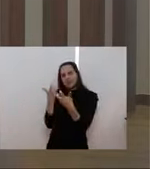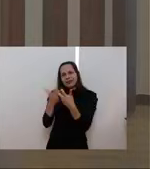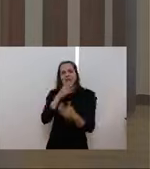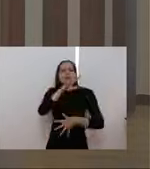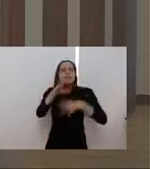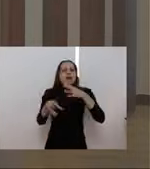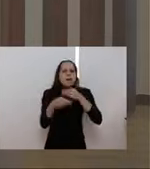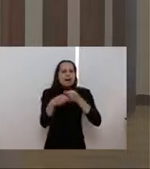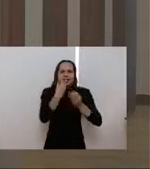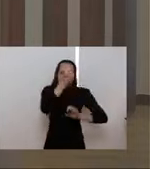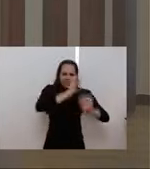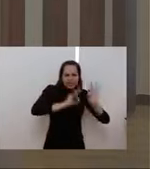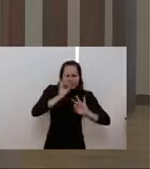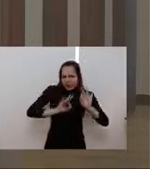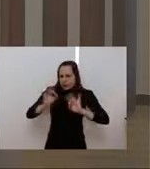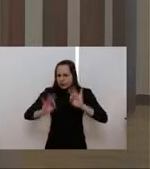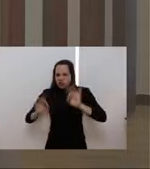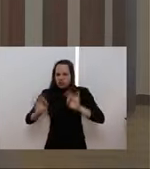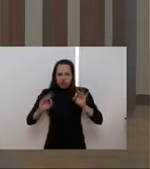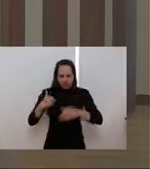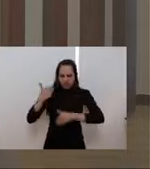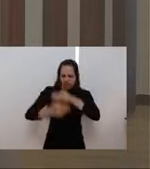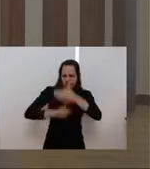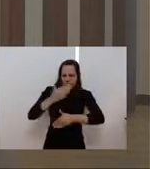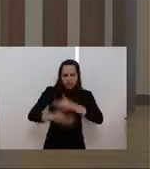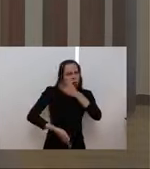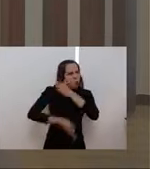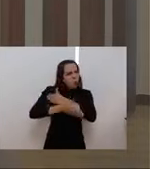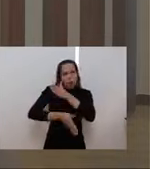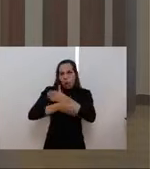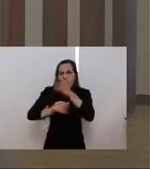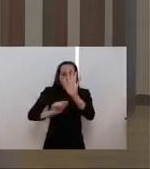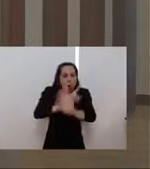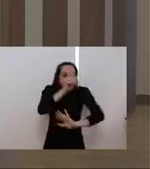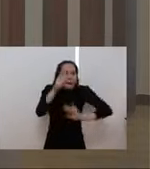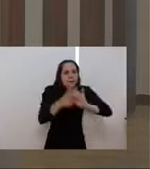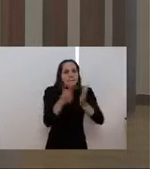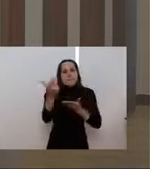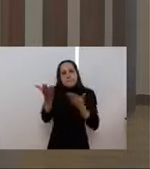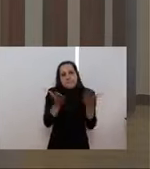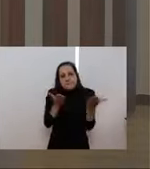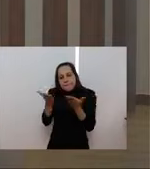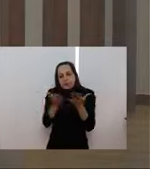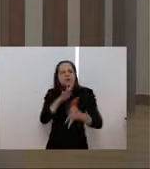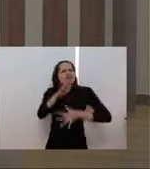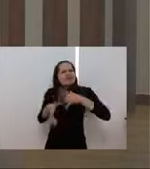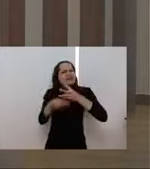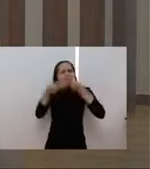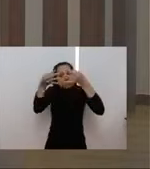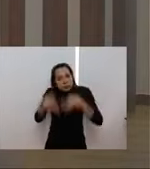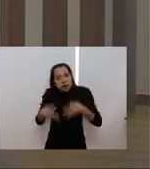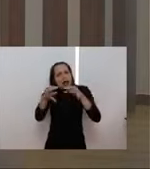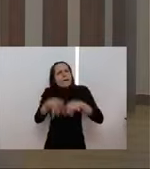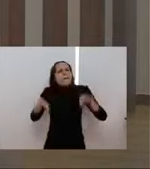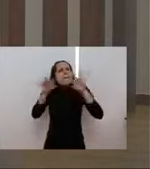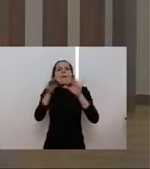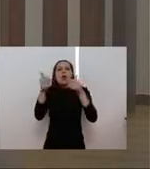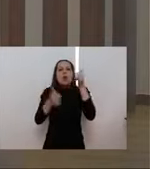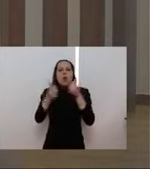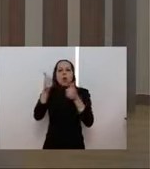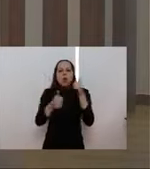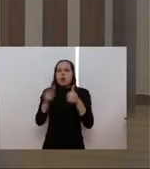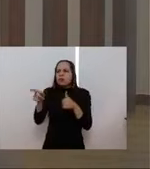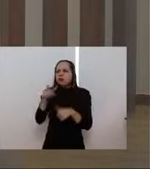protocolos y procedimientos y le dimos continuidad a todos los servicios y también algo absolutamente importante un hospital si su